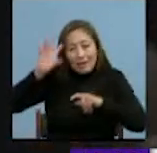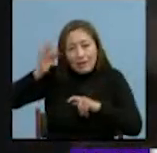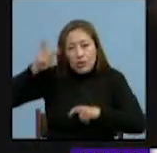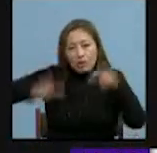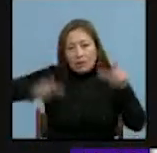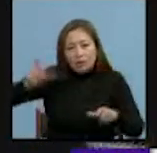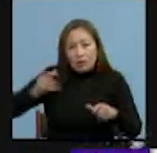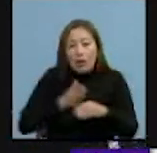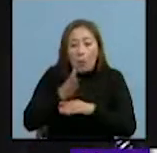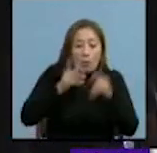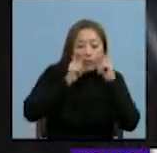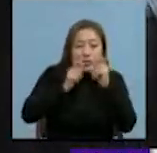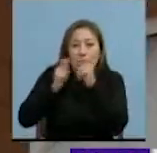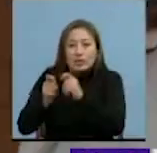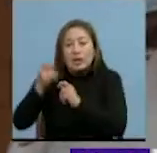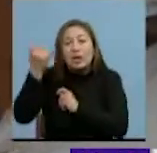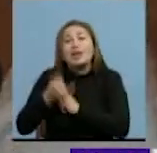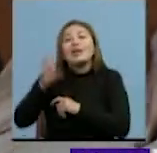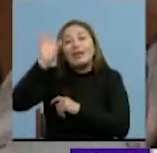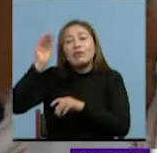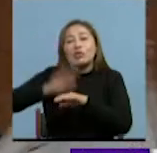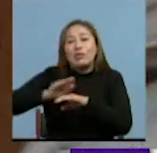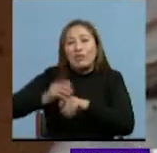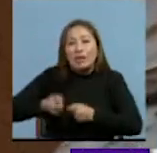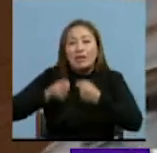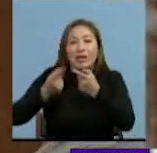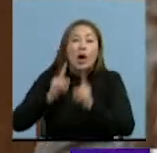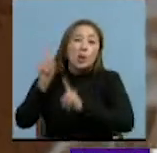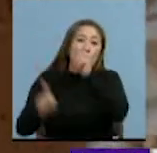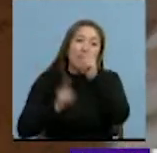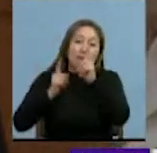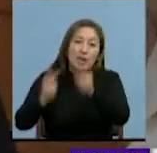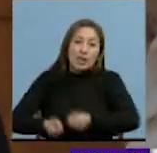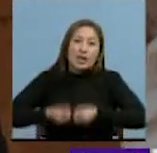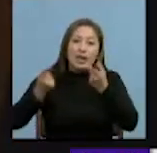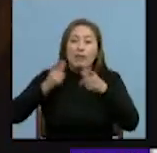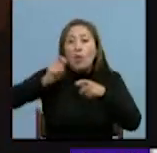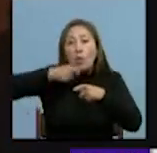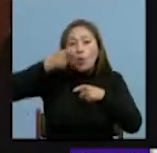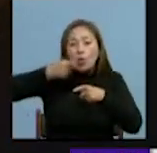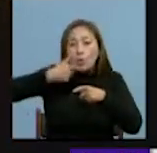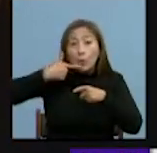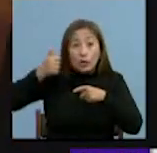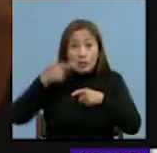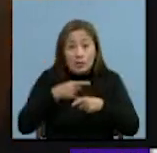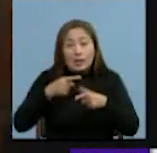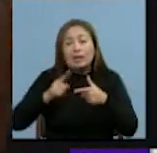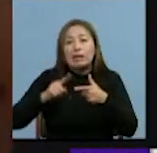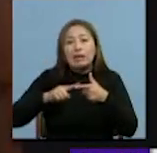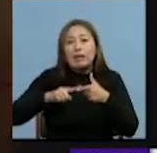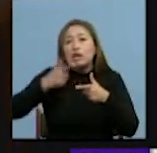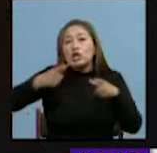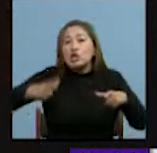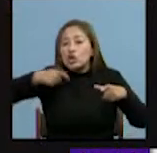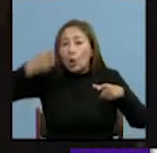a quienes vamos a visitar y tenemos un compromiso con ellos. A veces traemos api, anchi,